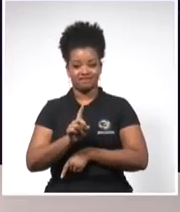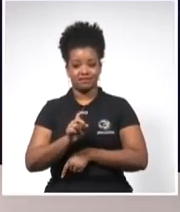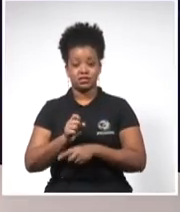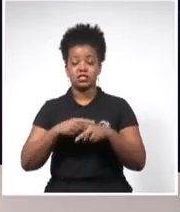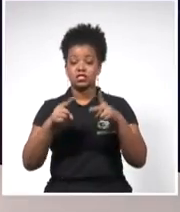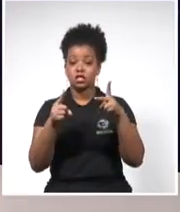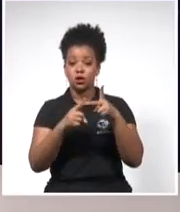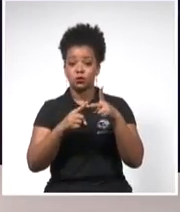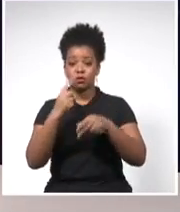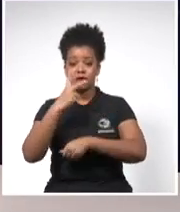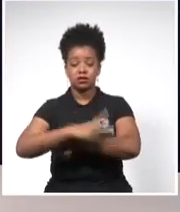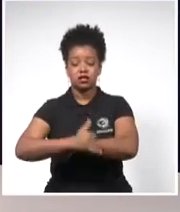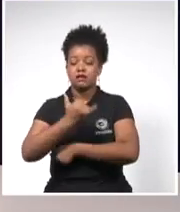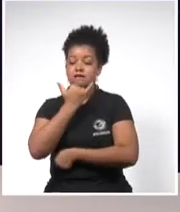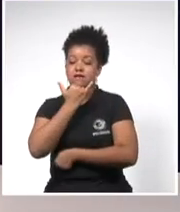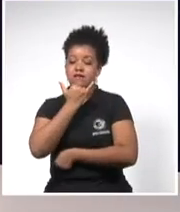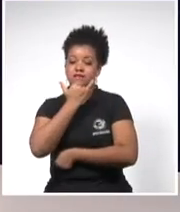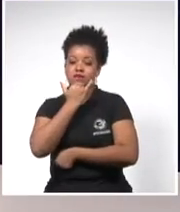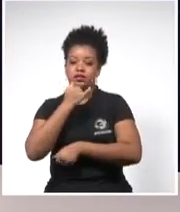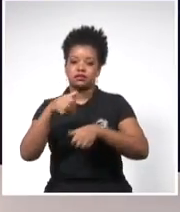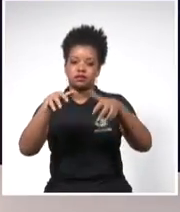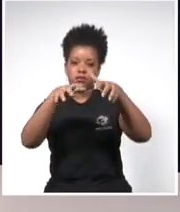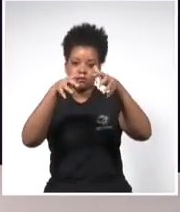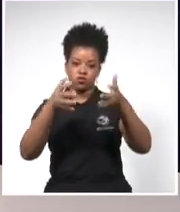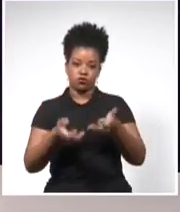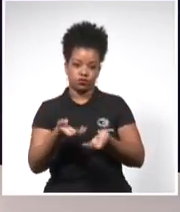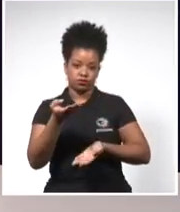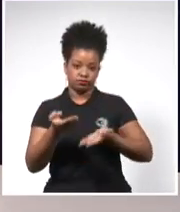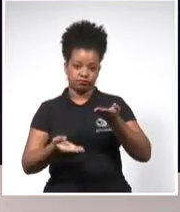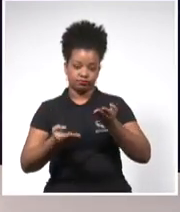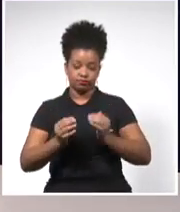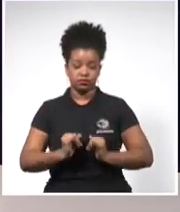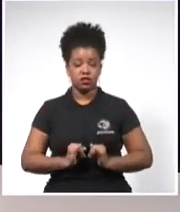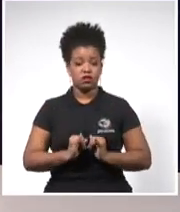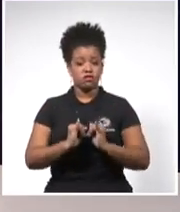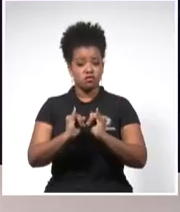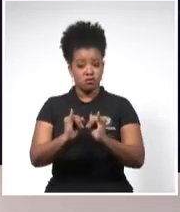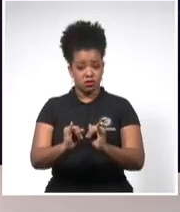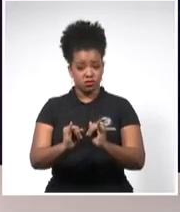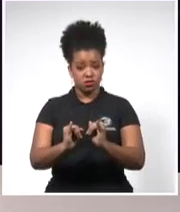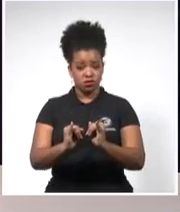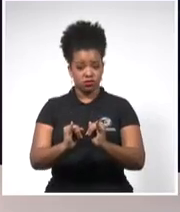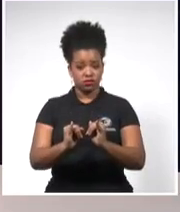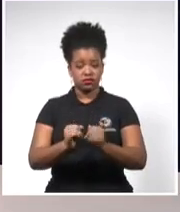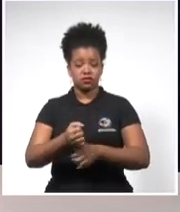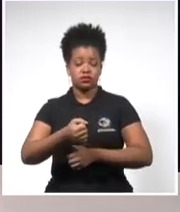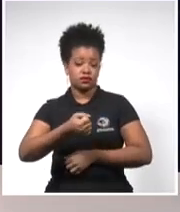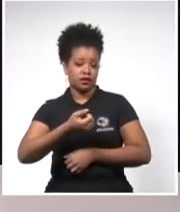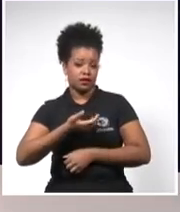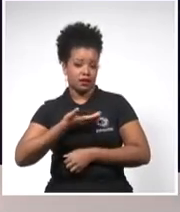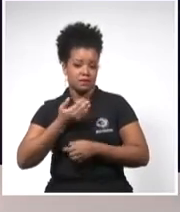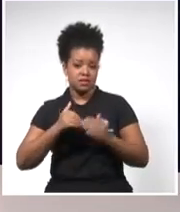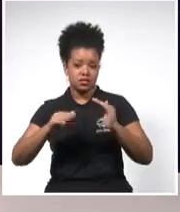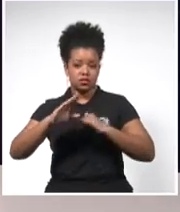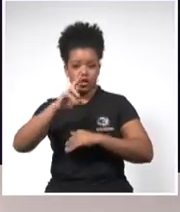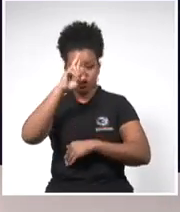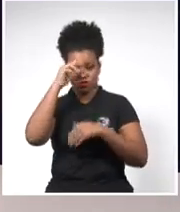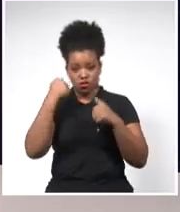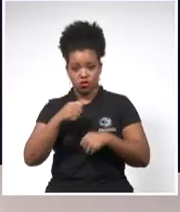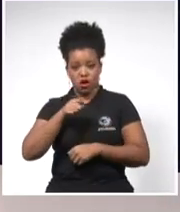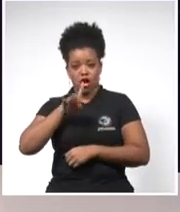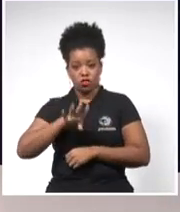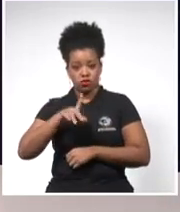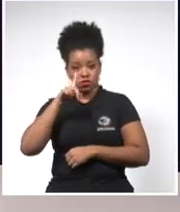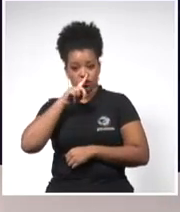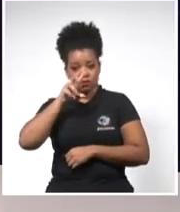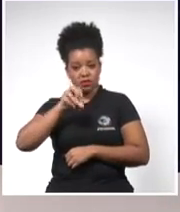afectado a nivel mundial. Como ha informado en declaración el Ministerio de Salud Pública el 14 de noviembre de 2018,